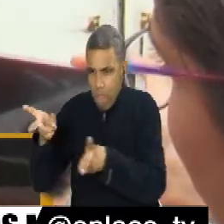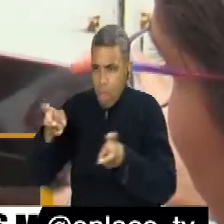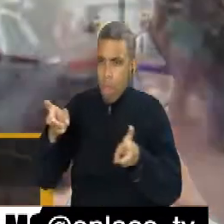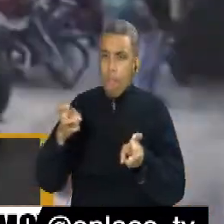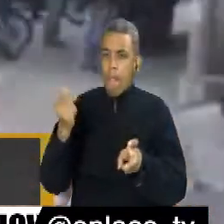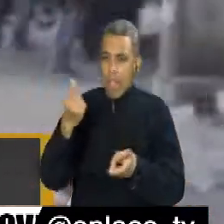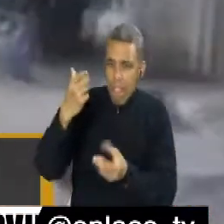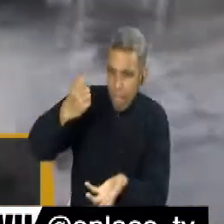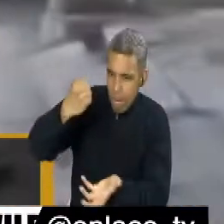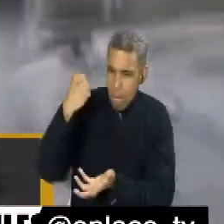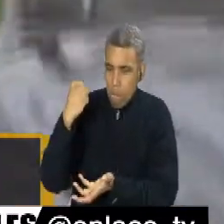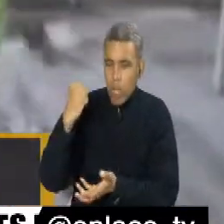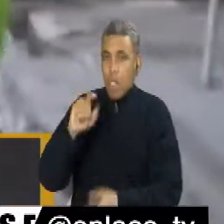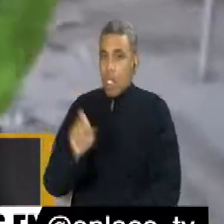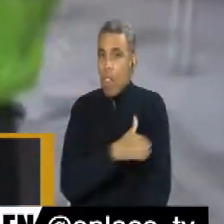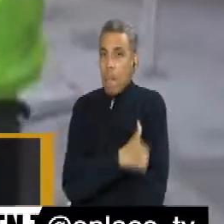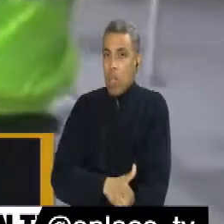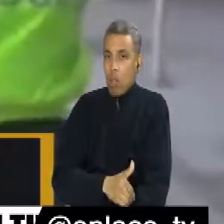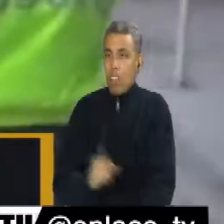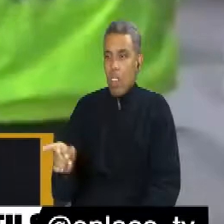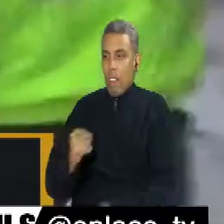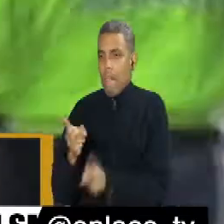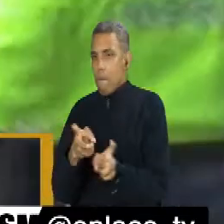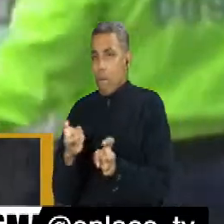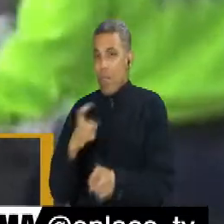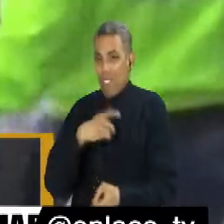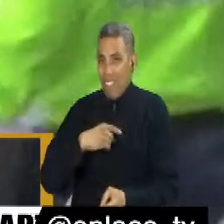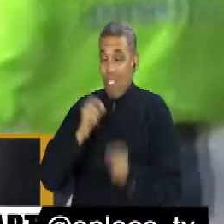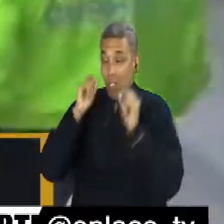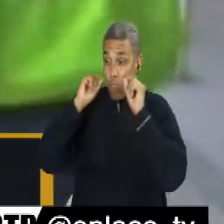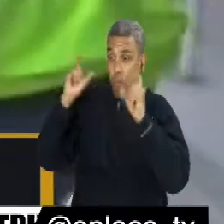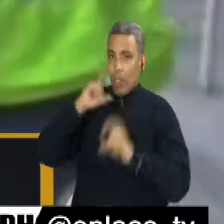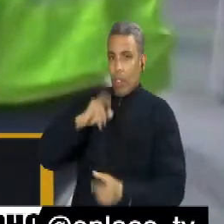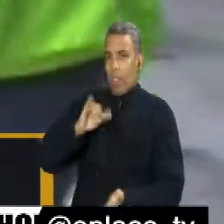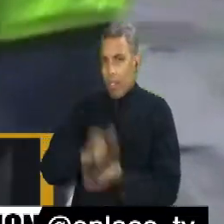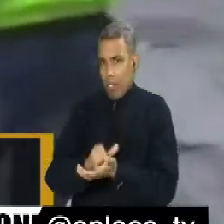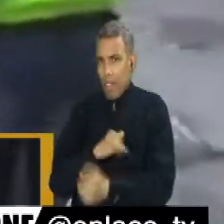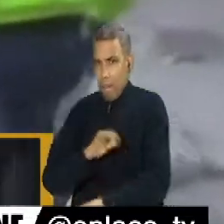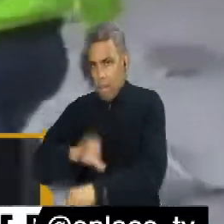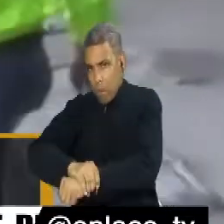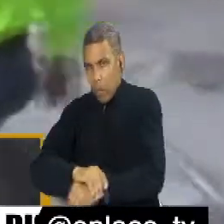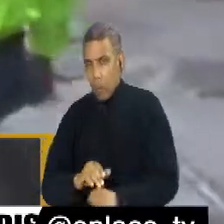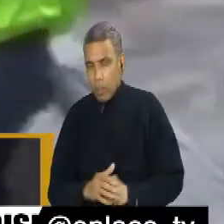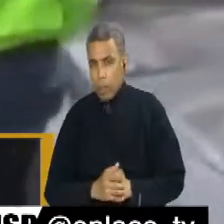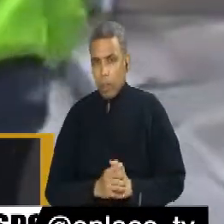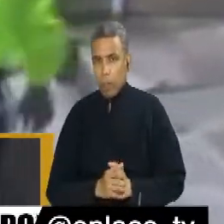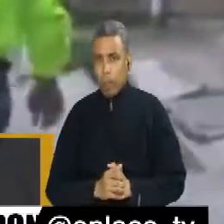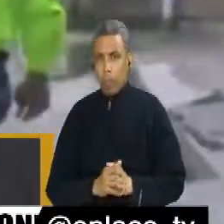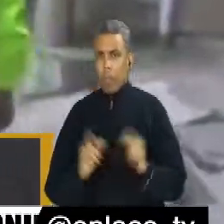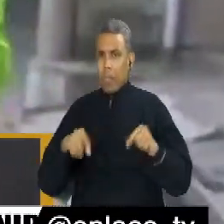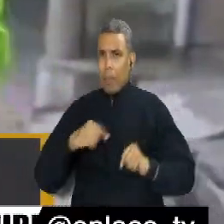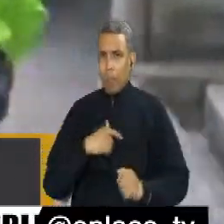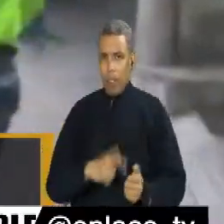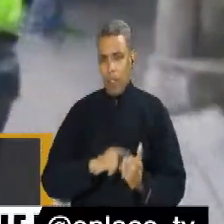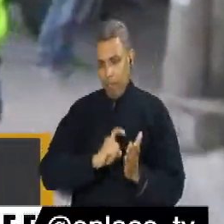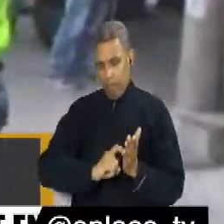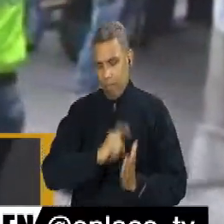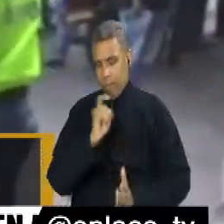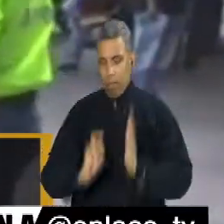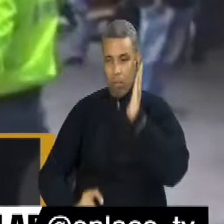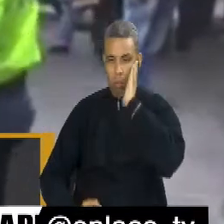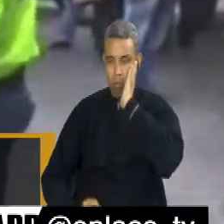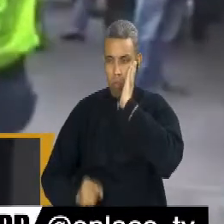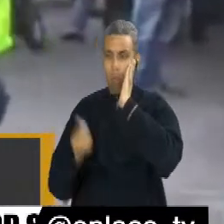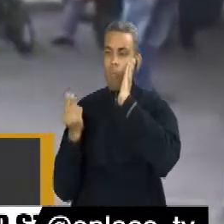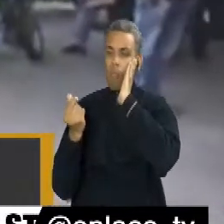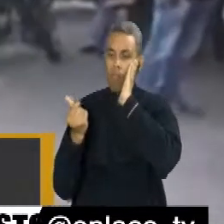llevando a cabo. Según el oficial, otro de los requerimientos que hacían los capturados a sus víctimas mediante la llamada telefónica era la